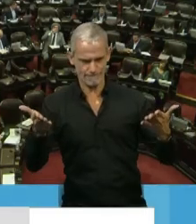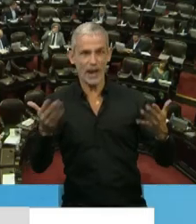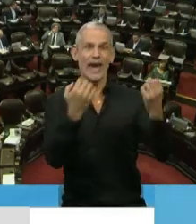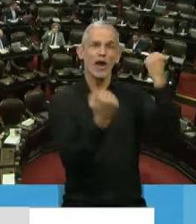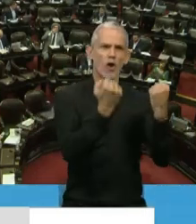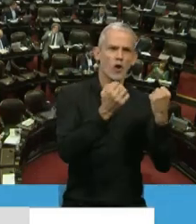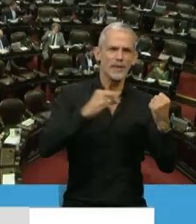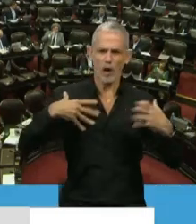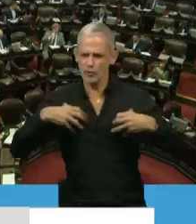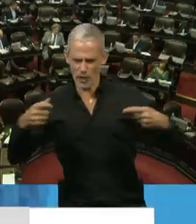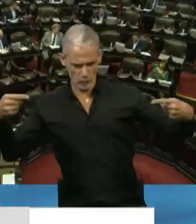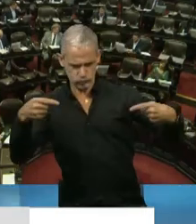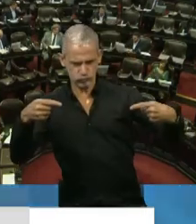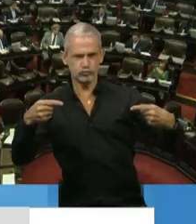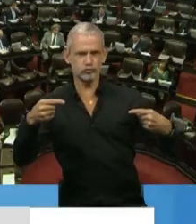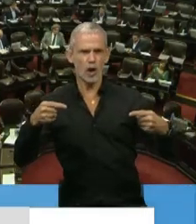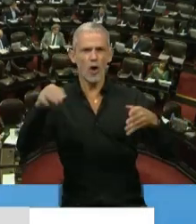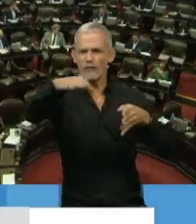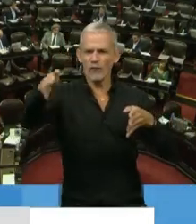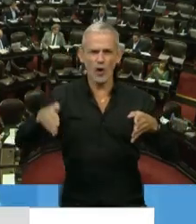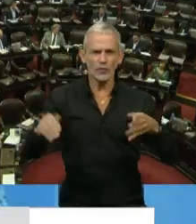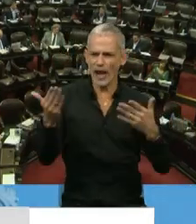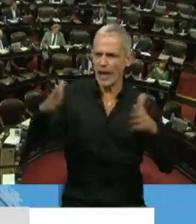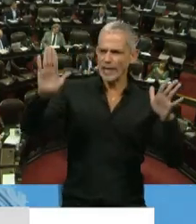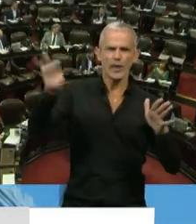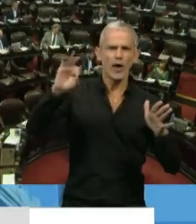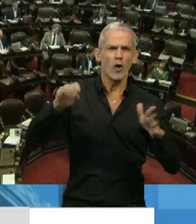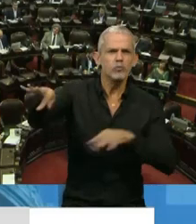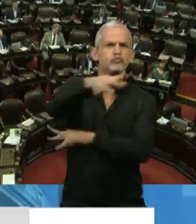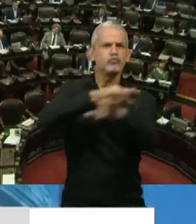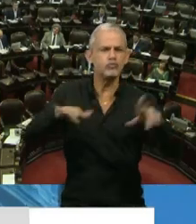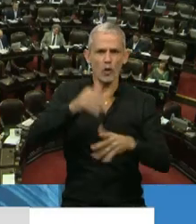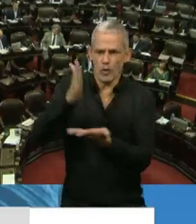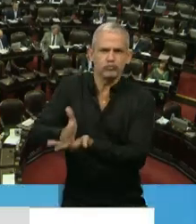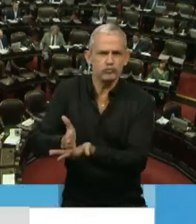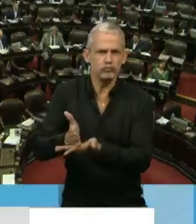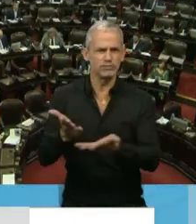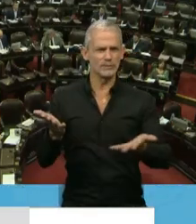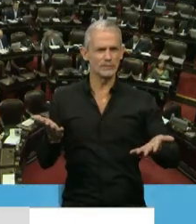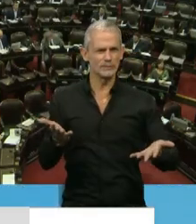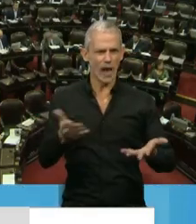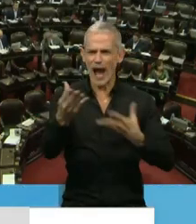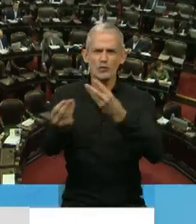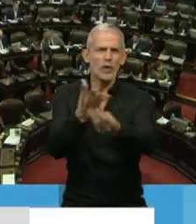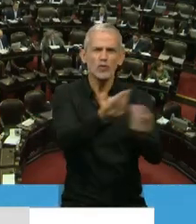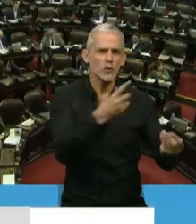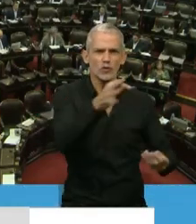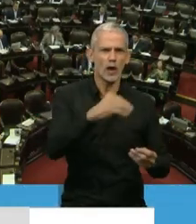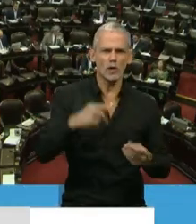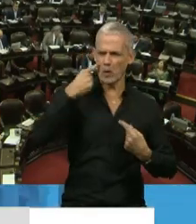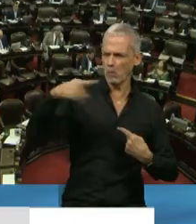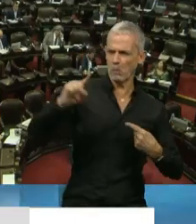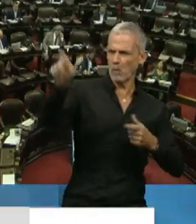pública, cierre de fronteras o libre circulación, humanismo o miedo al diferente o no reconocimiento del